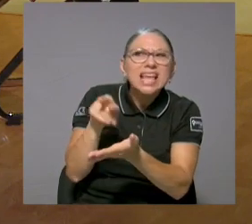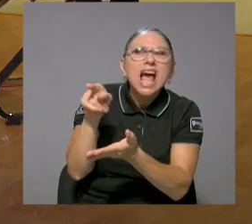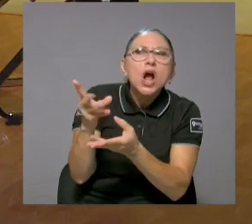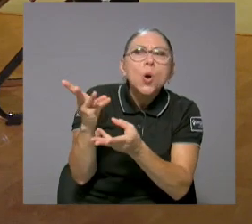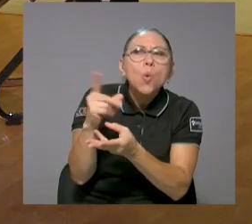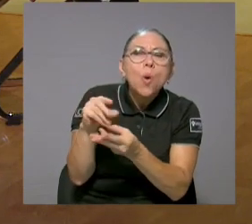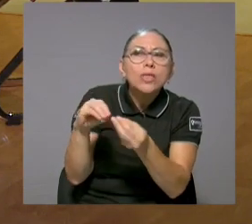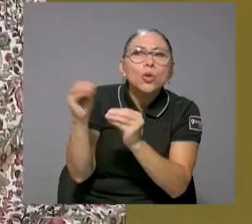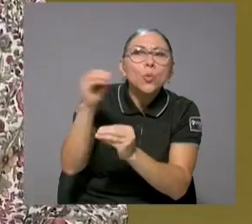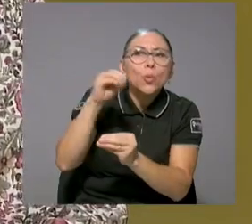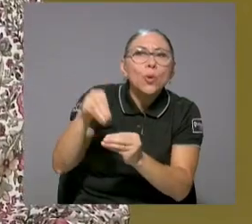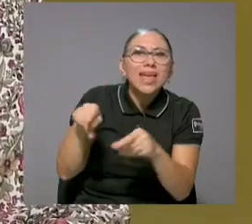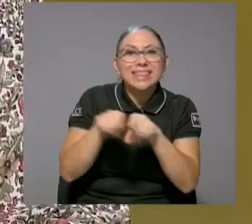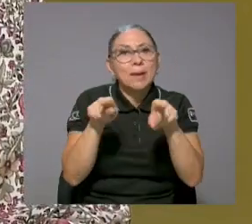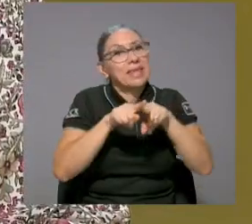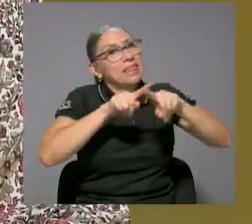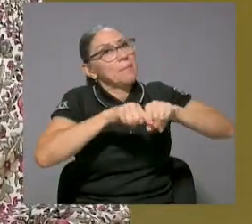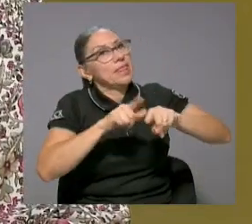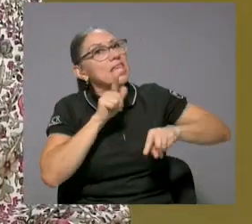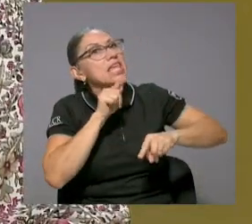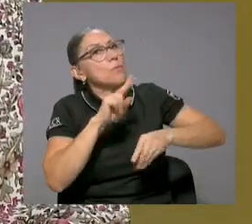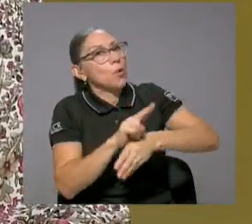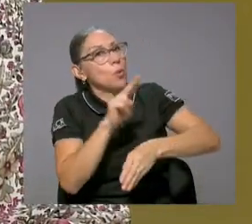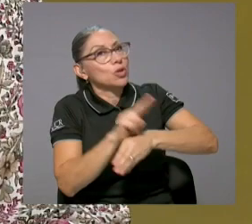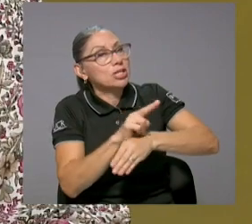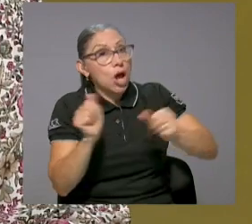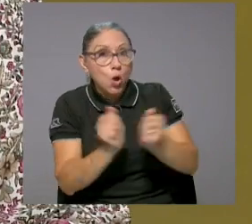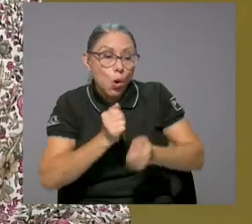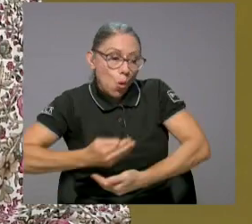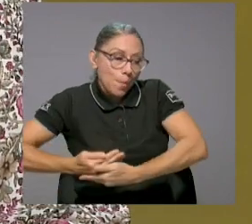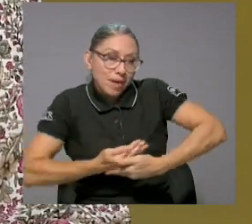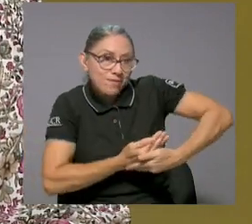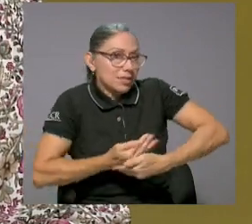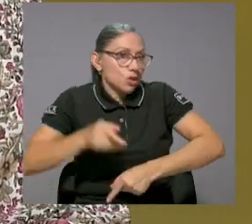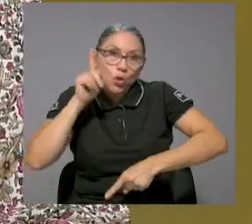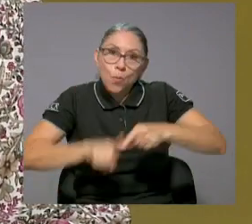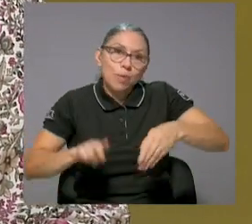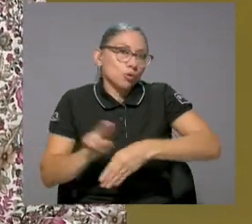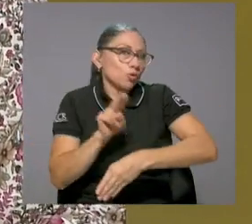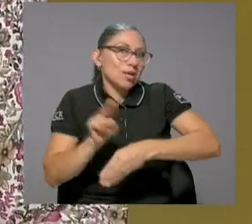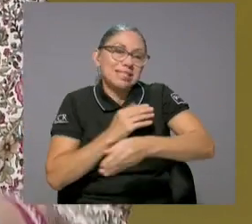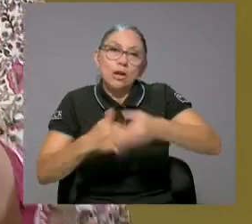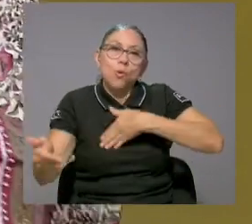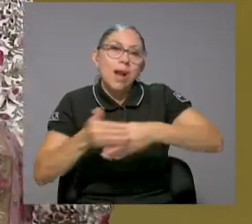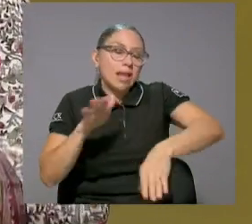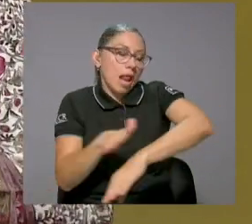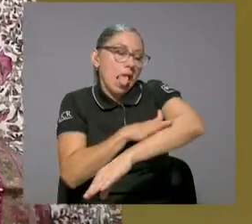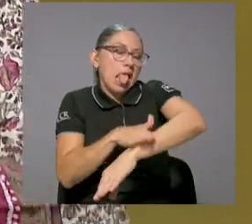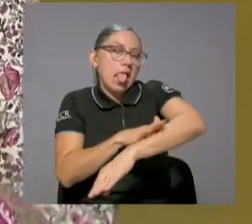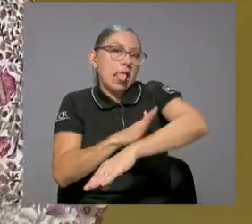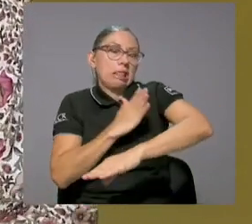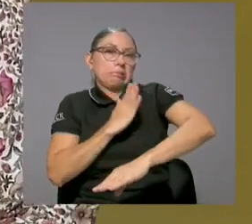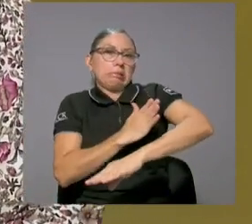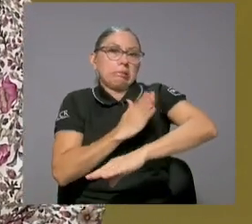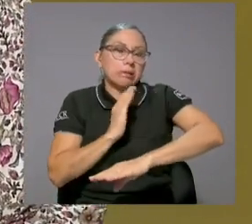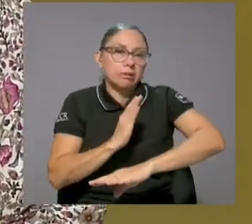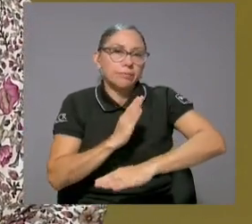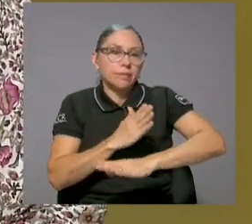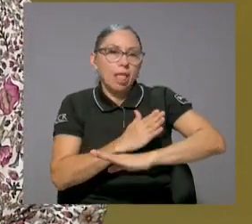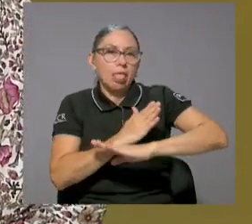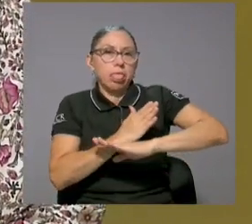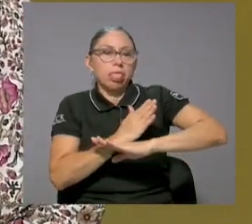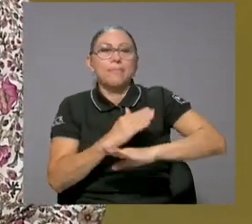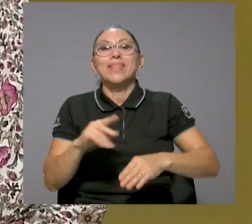utilizar, que en niños bebés no necesariamente podemos usar cualquier tipo de repelente. En tercer lugar, otra